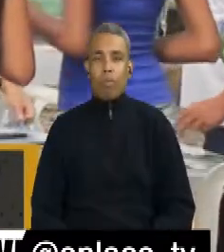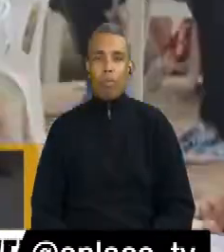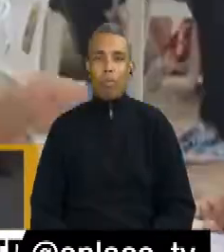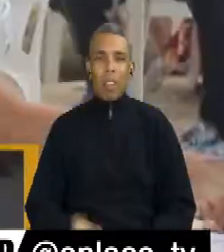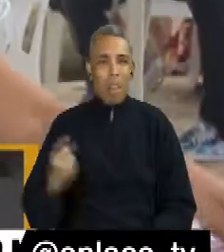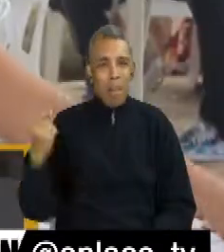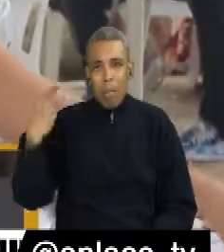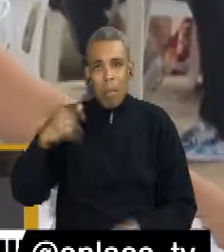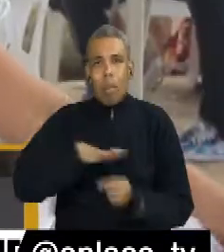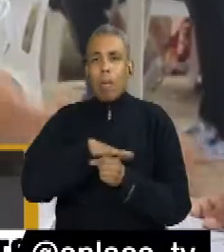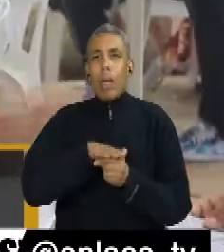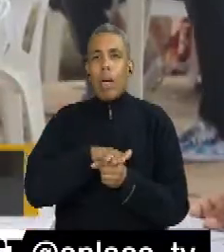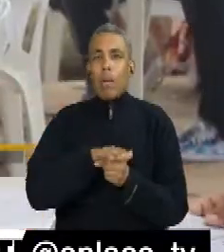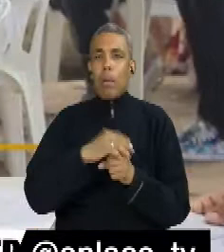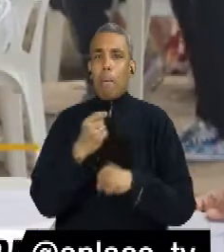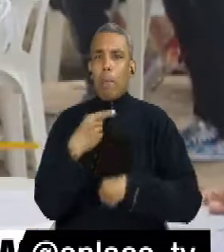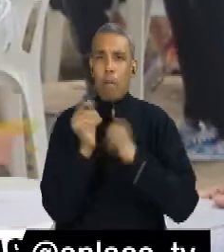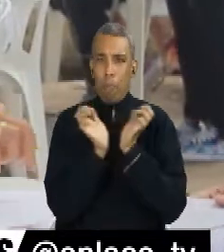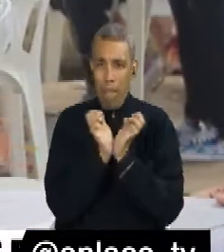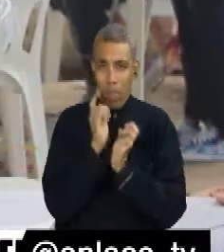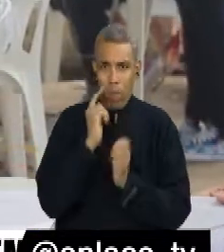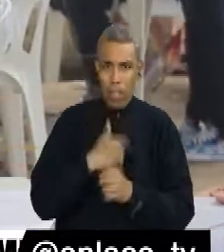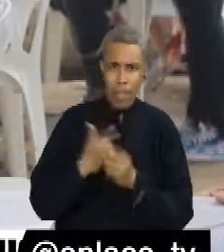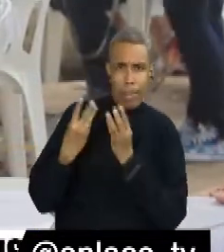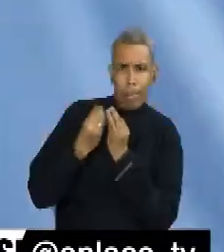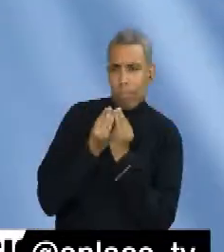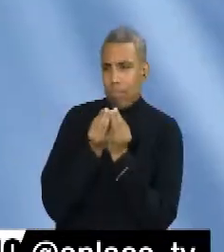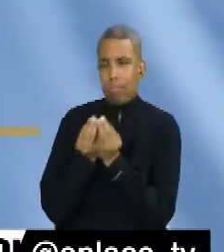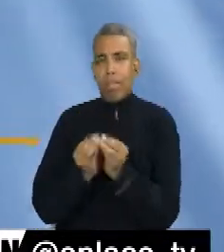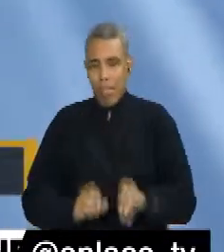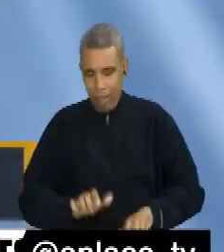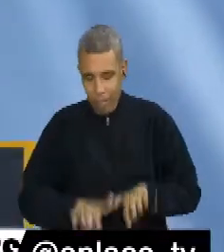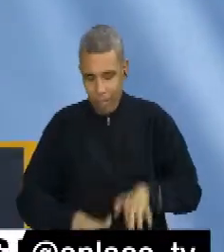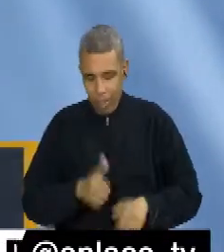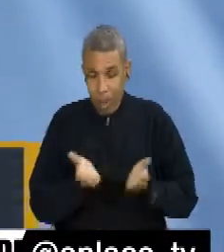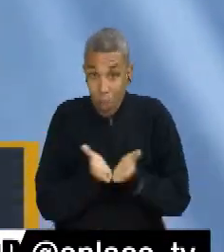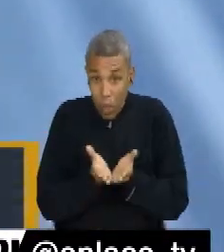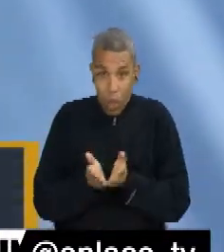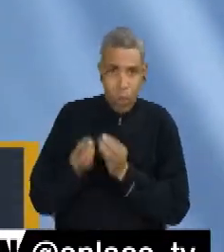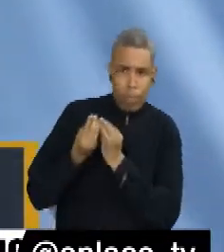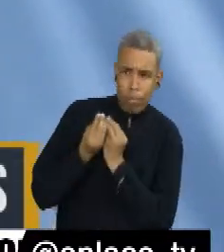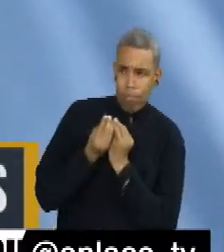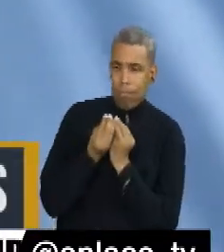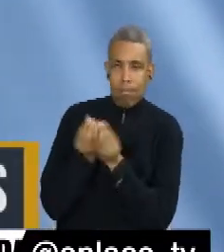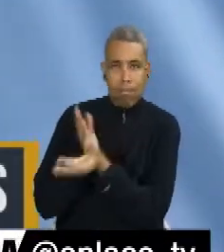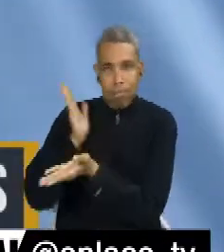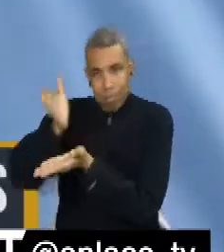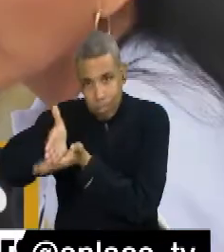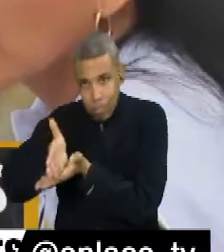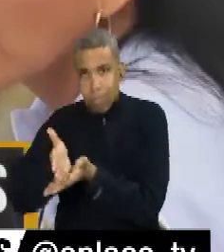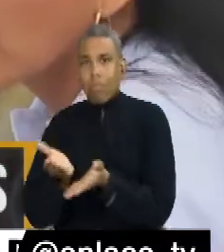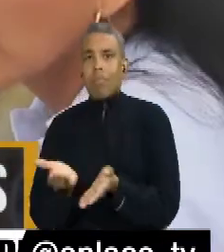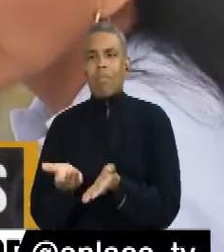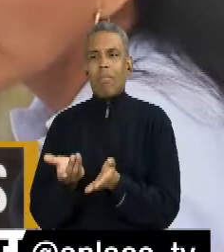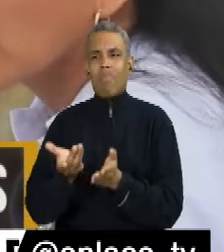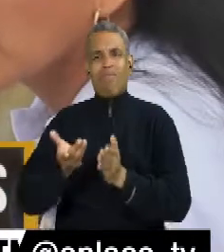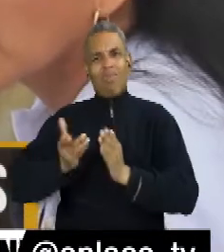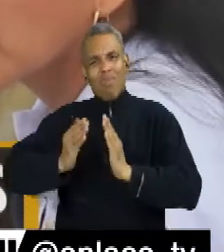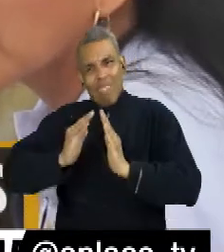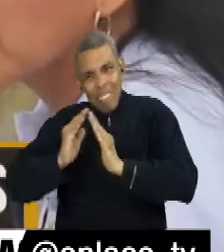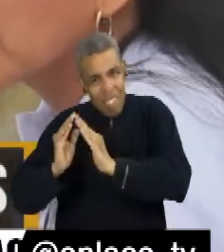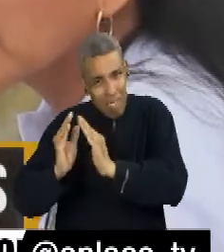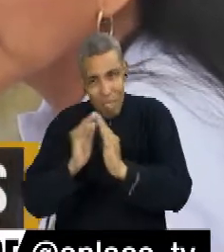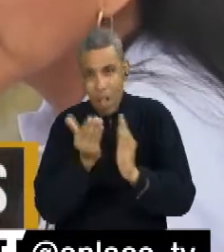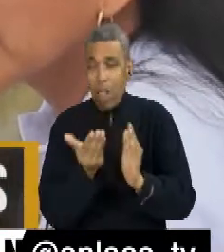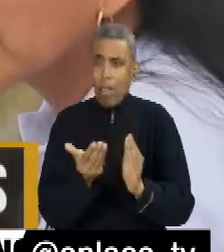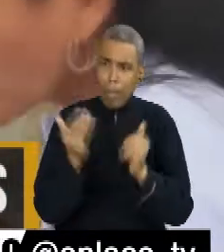del barrio Primero de Mayo. Hasta allí llegaron funcionarios de la Secretaría de Educación con el objetivo de llevar hasta las comunidades la oferta institucional